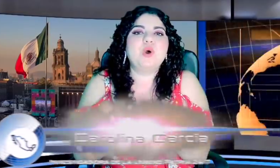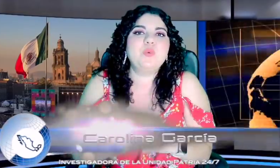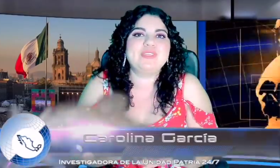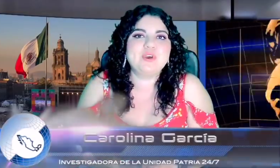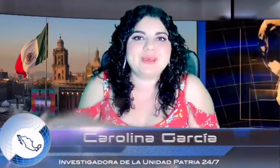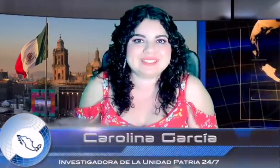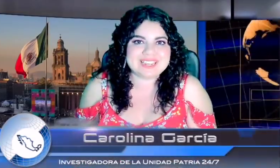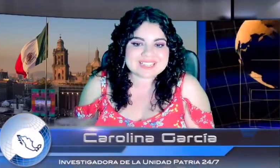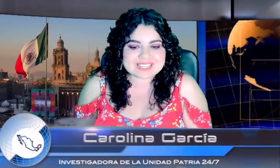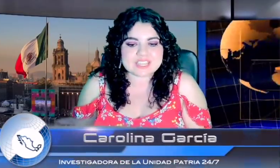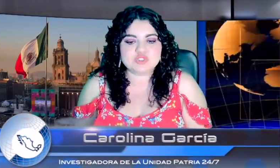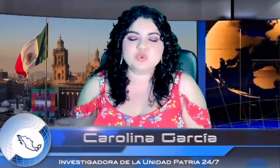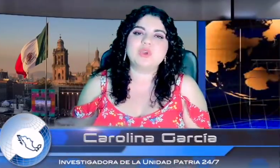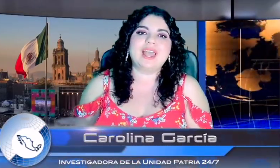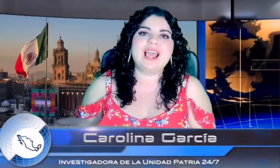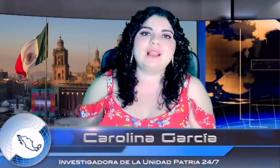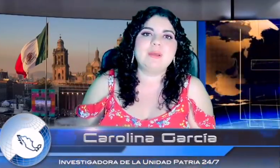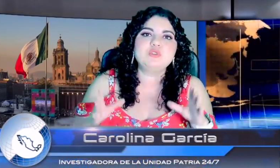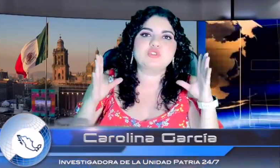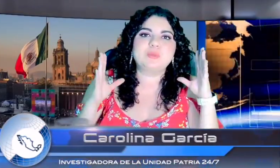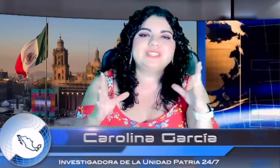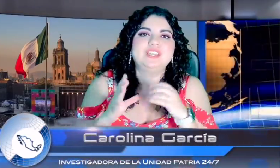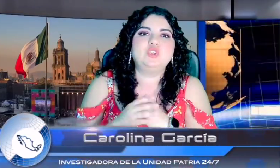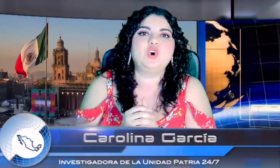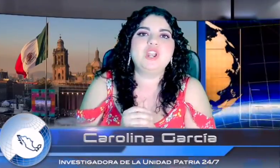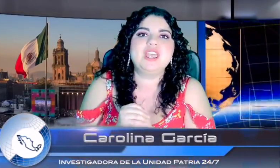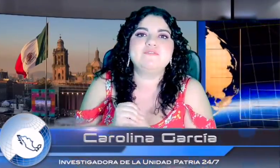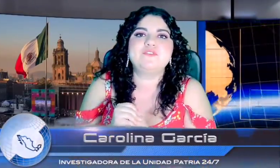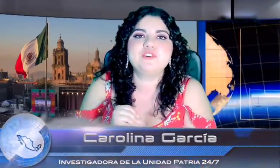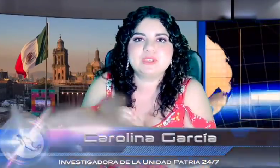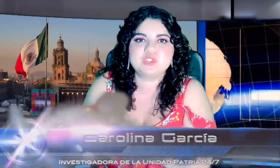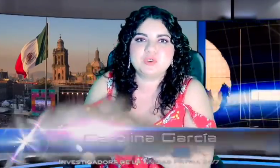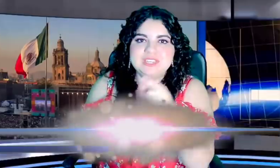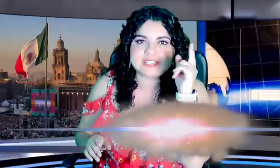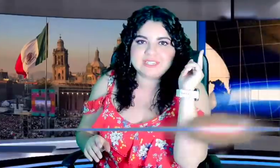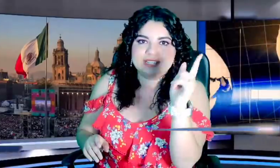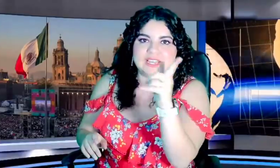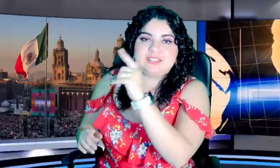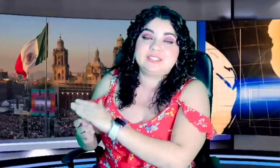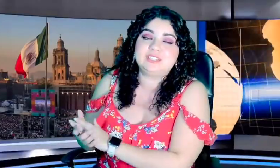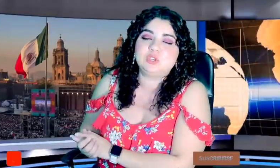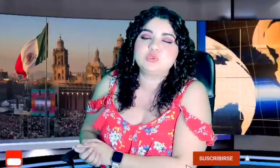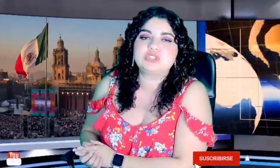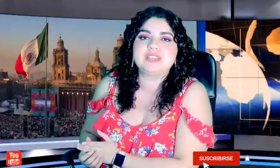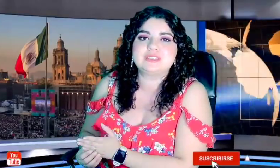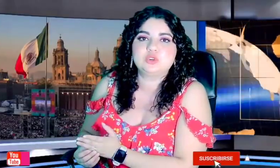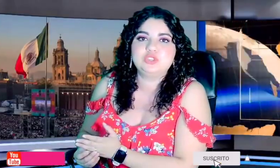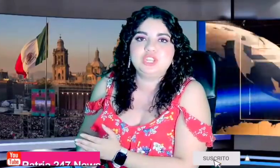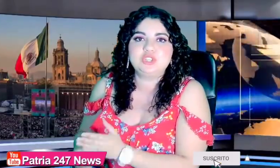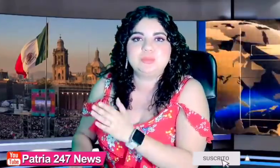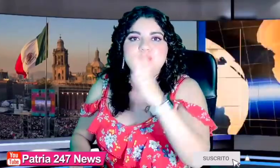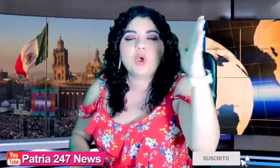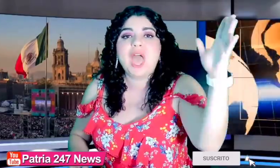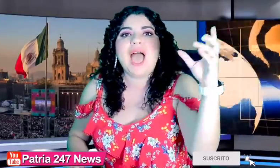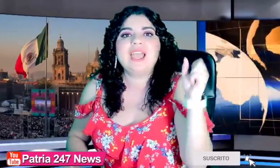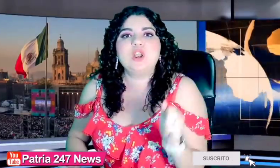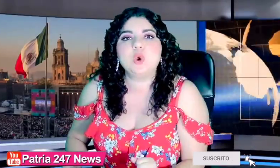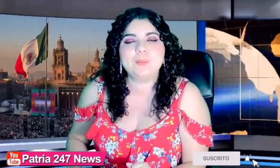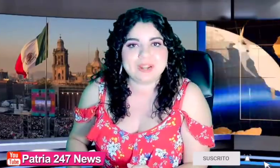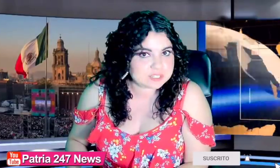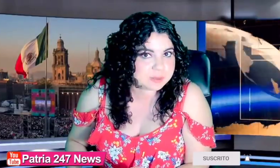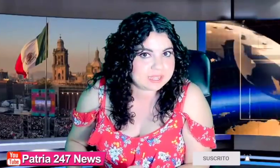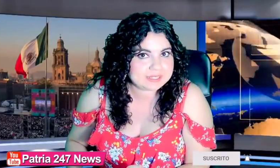Bienvenidos a un video más en este su canal. Vamos comenzando con la información y si a ti te gusta este contenido, te invito a